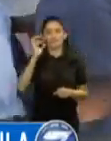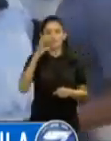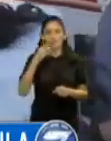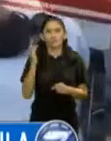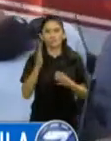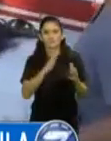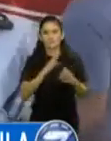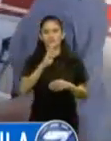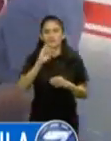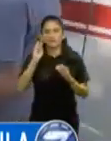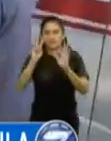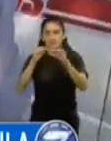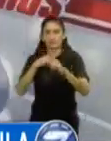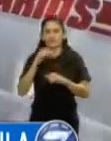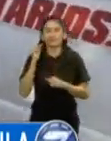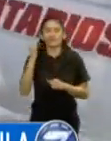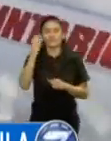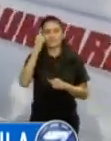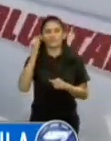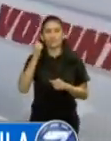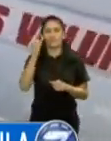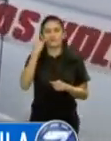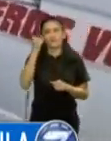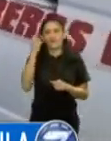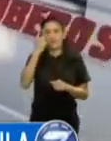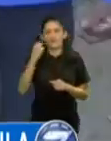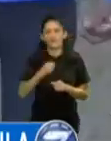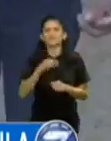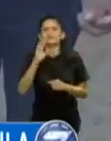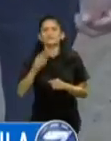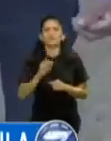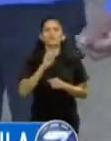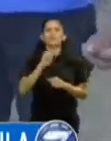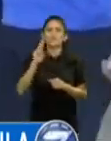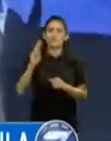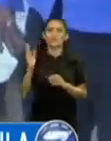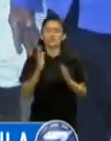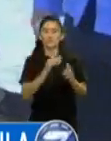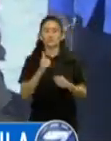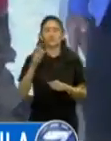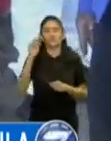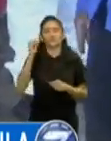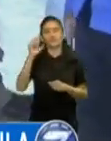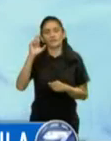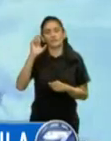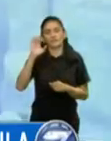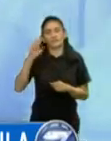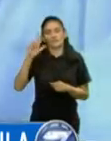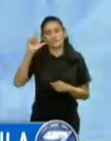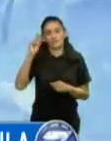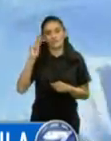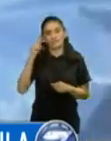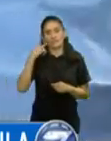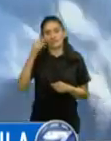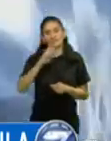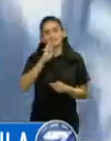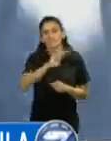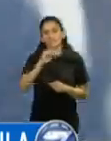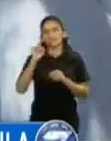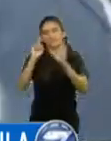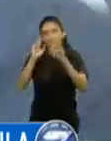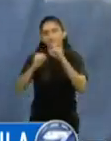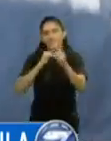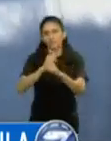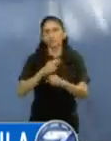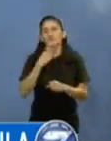Gregorio, de 22, Mirna Gregorio Morales, de 49, Araceli Santiago García Mateo, de 36 años, y su hija Berlin